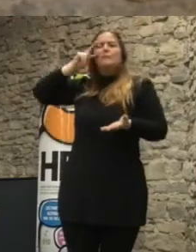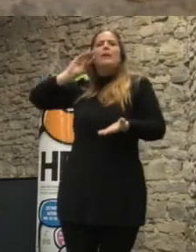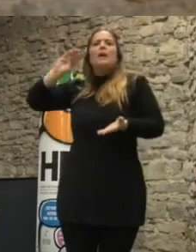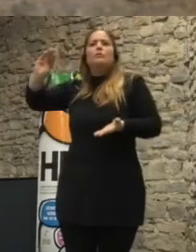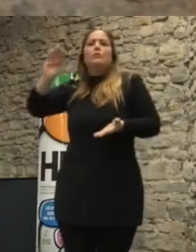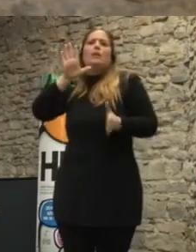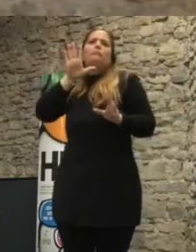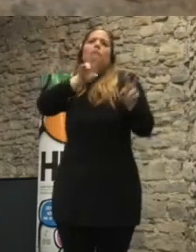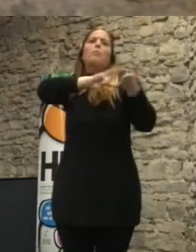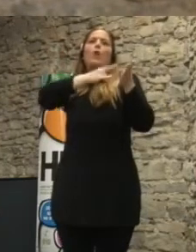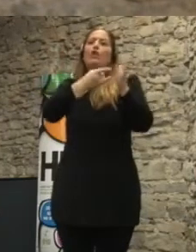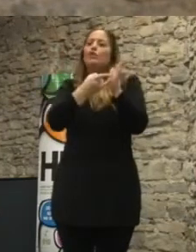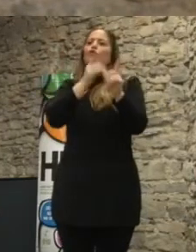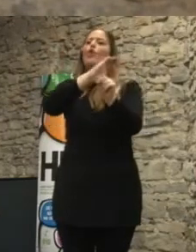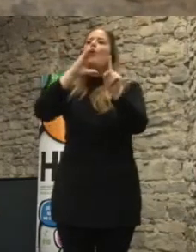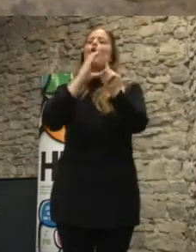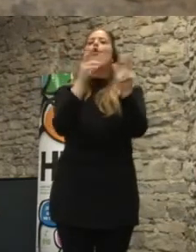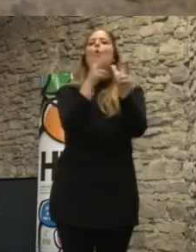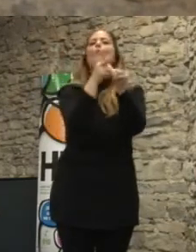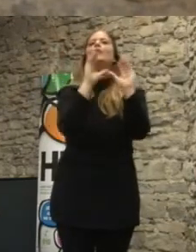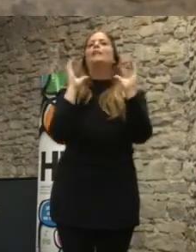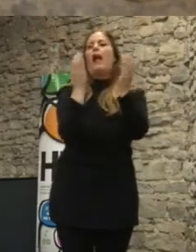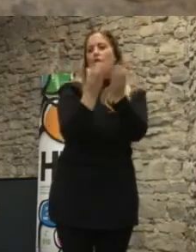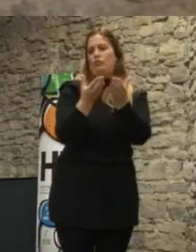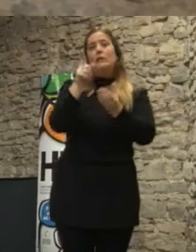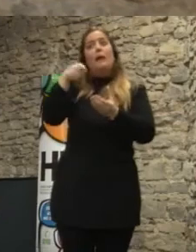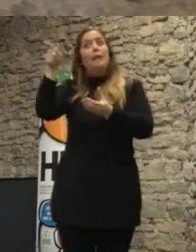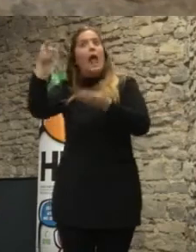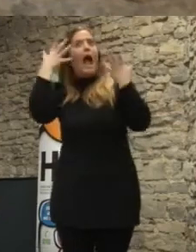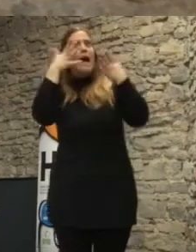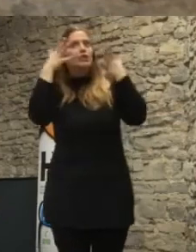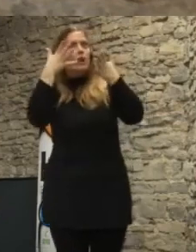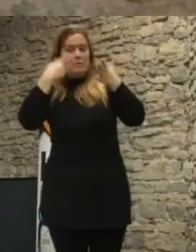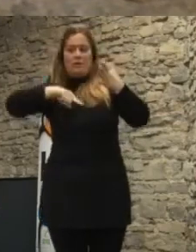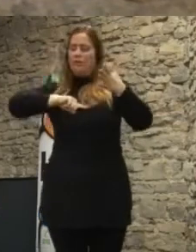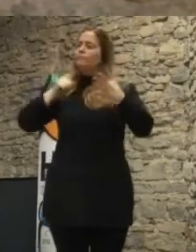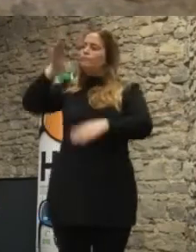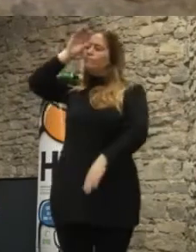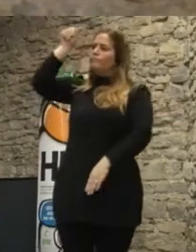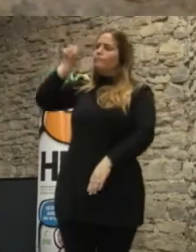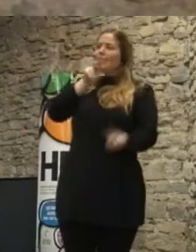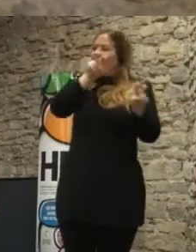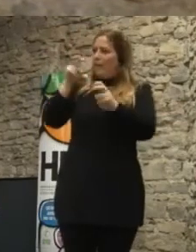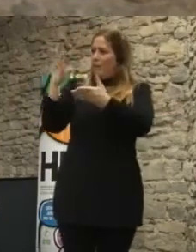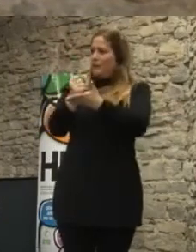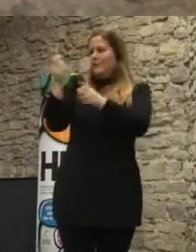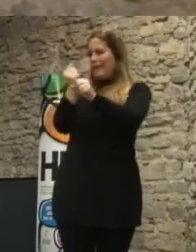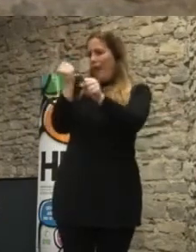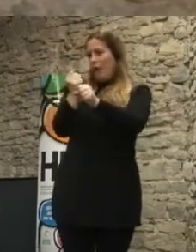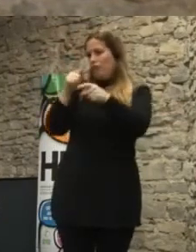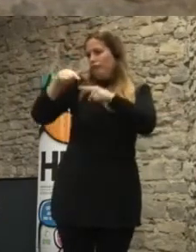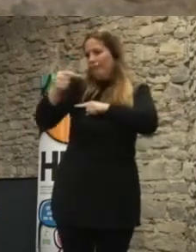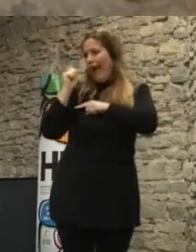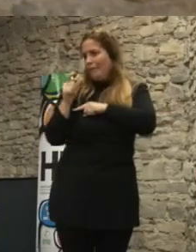en proyectos comunitarios y, bueno, y su asesoramiento un poco sobre todos estos temas y su trabajo habitual con